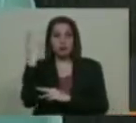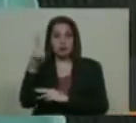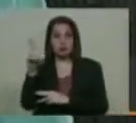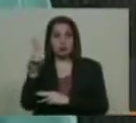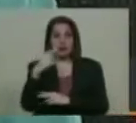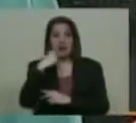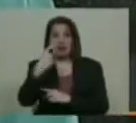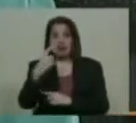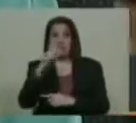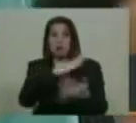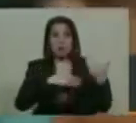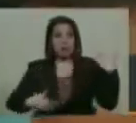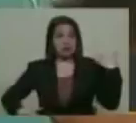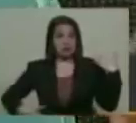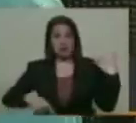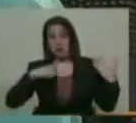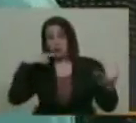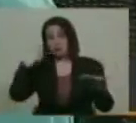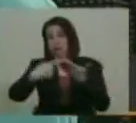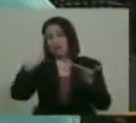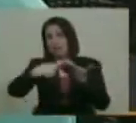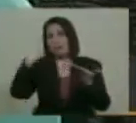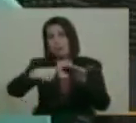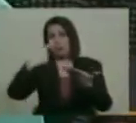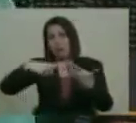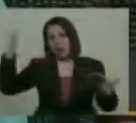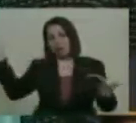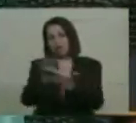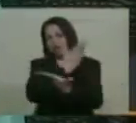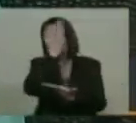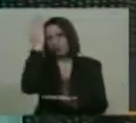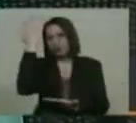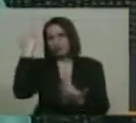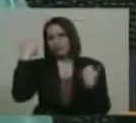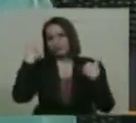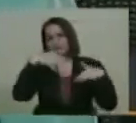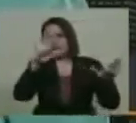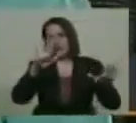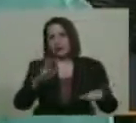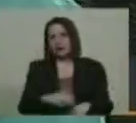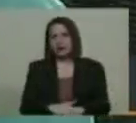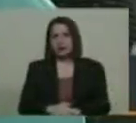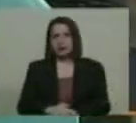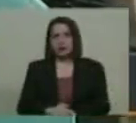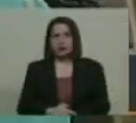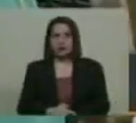le hizo así. Pa, barrió como el piso como un coleto con Macri.